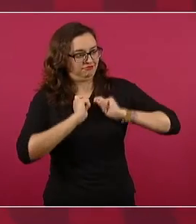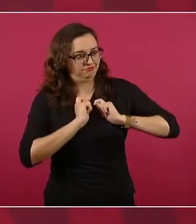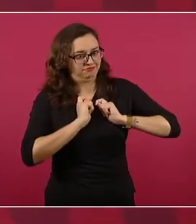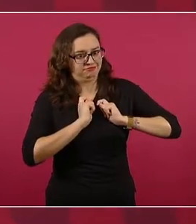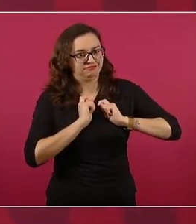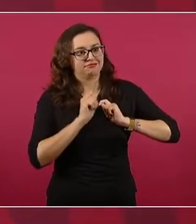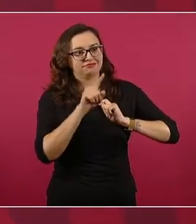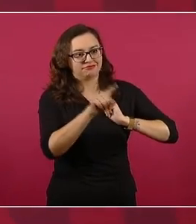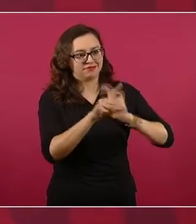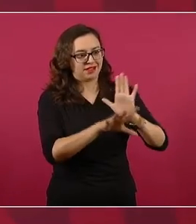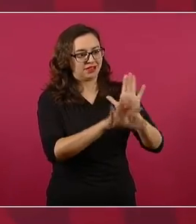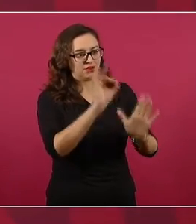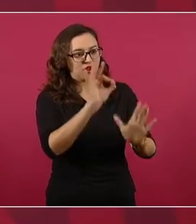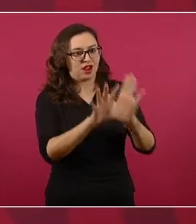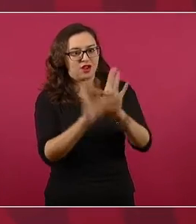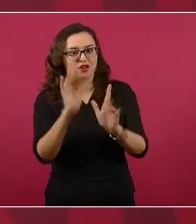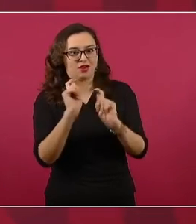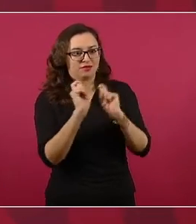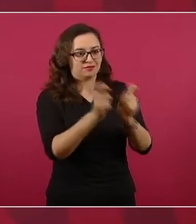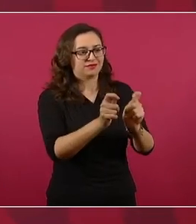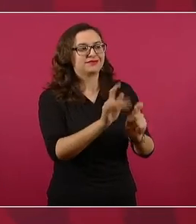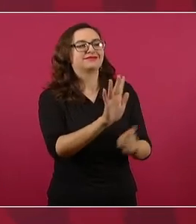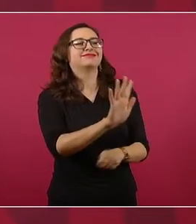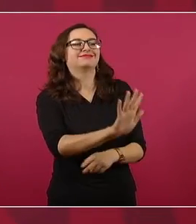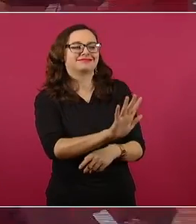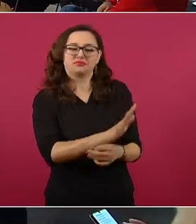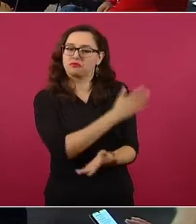y nos dio tiempo de equilibrar.